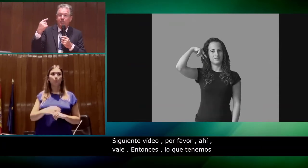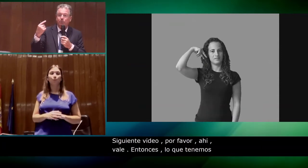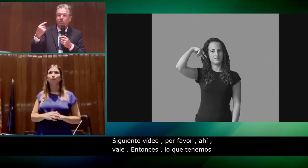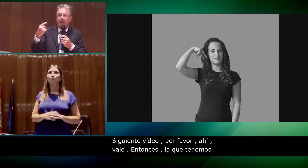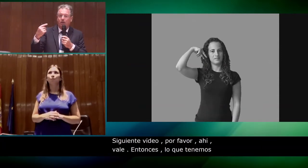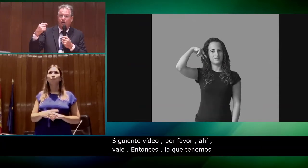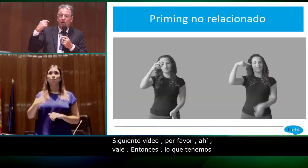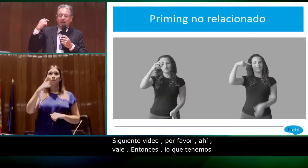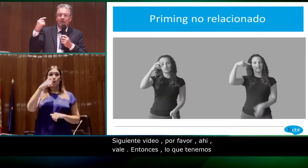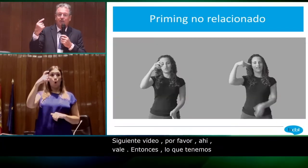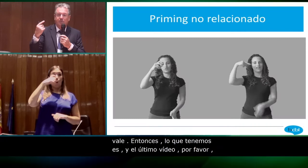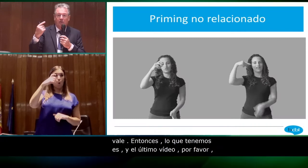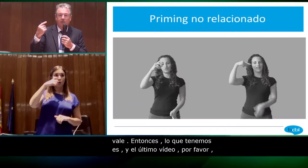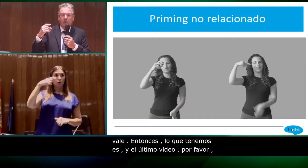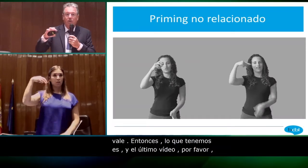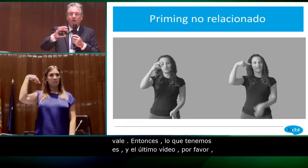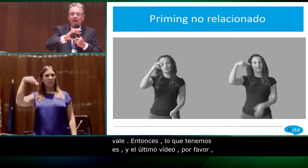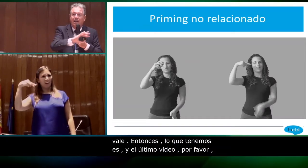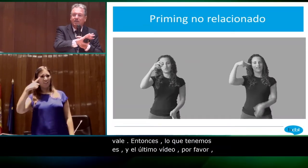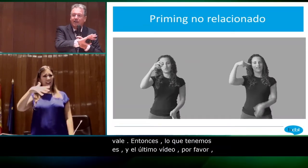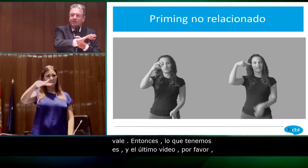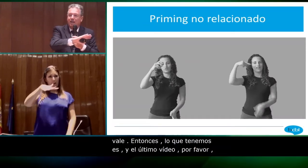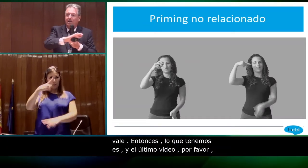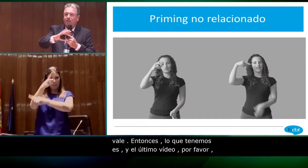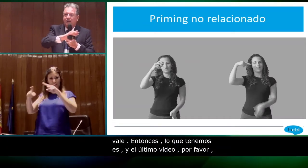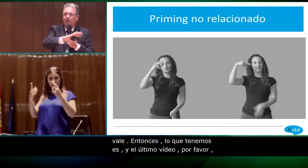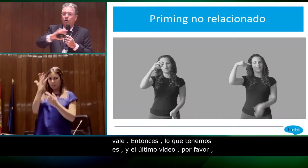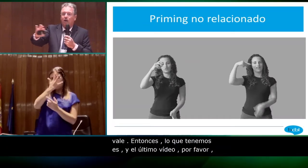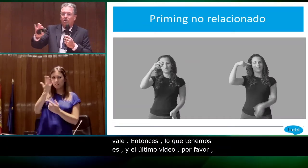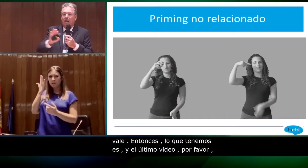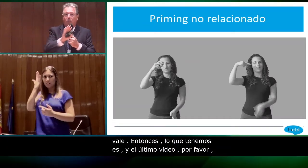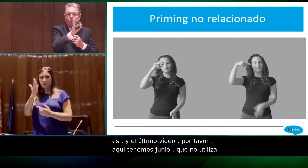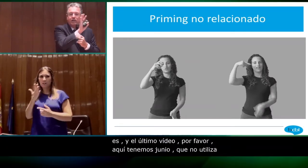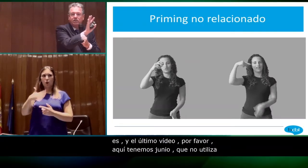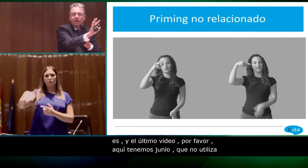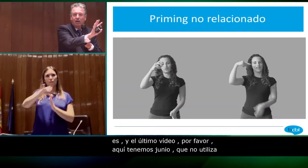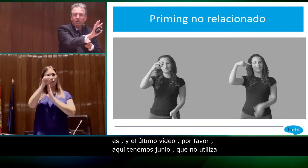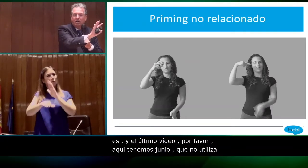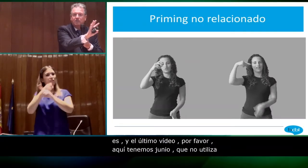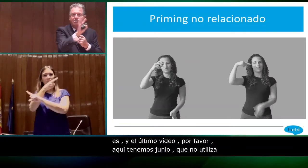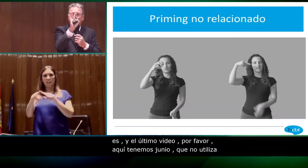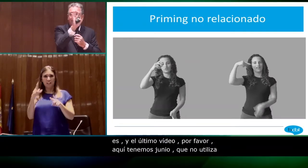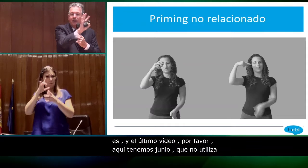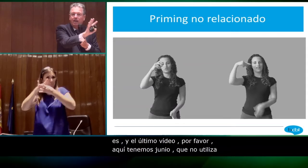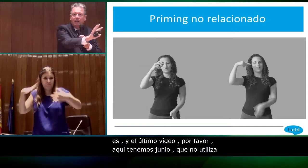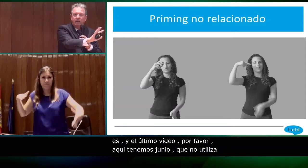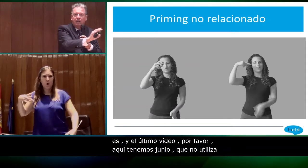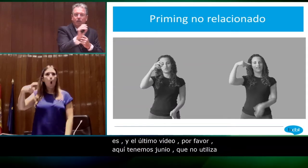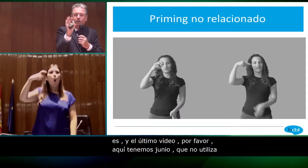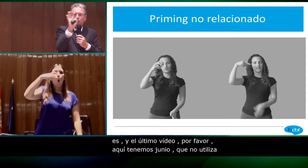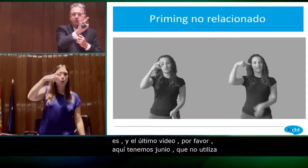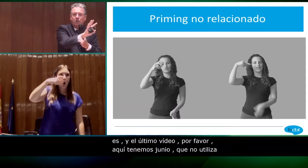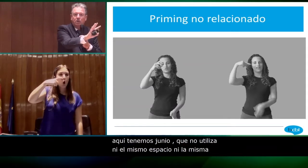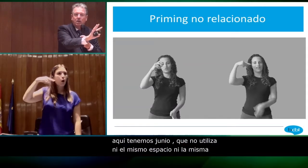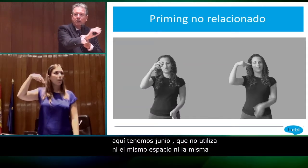ni el mismo espacio ni la misma configuración. Este es la línea base, el no relacionado. No existe relación ni semántica, ni